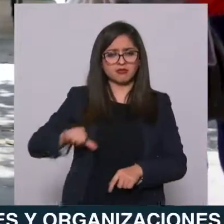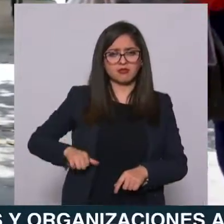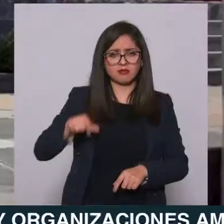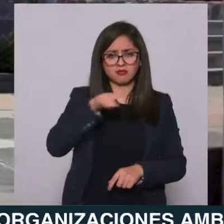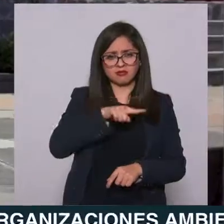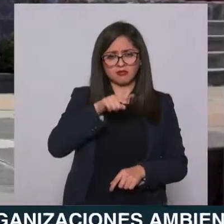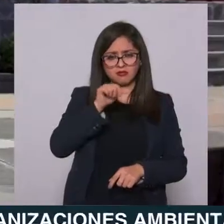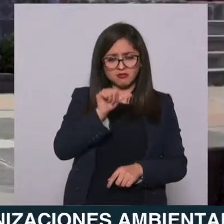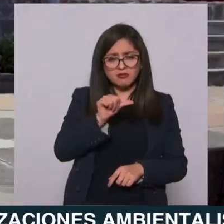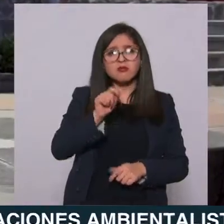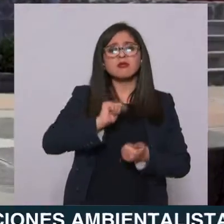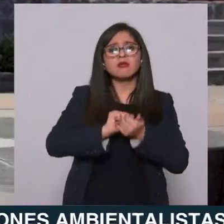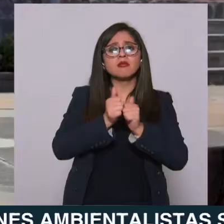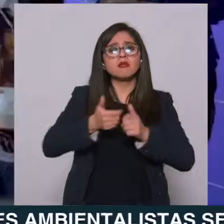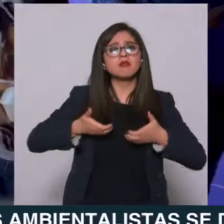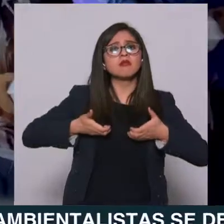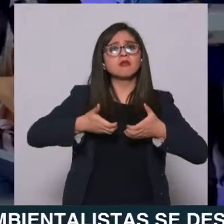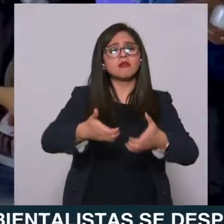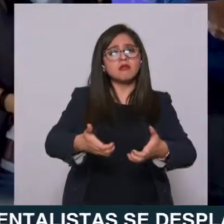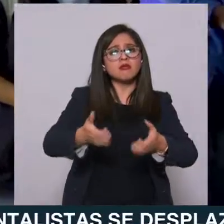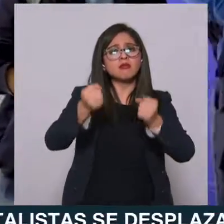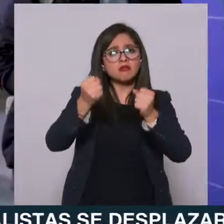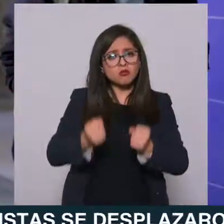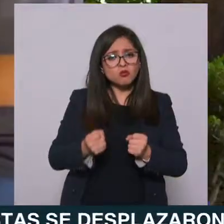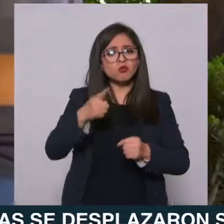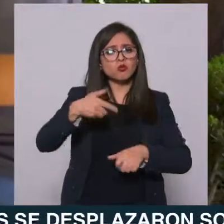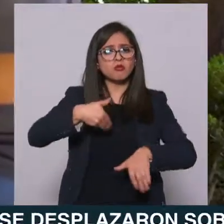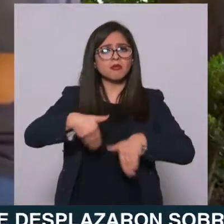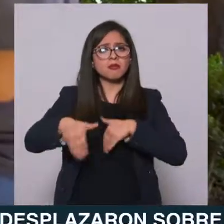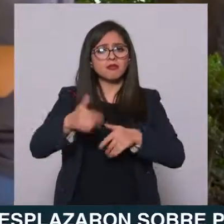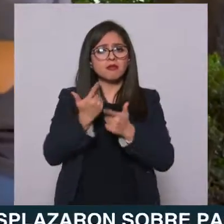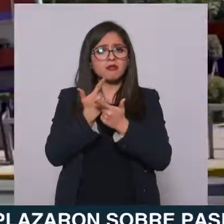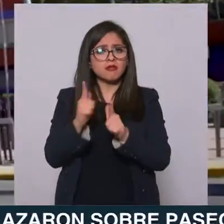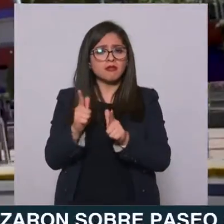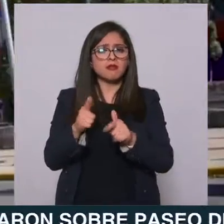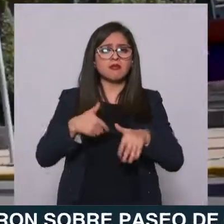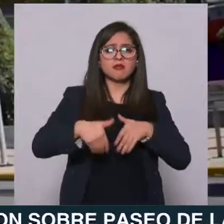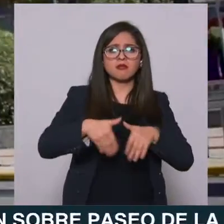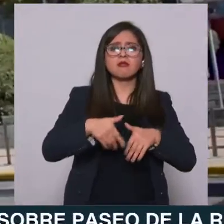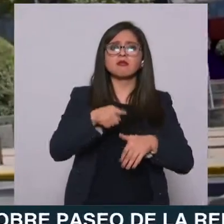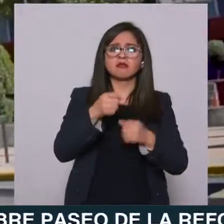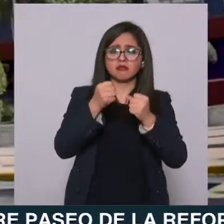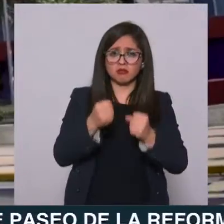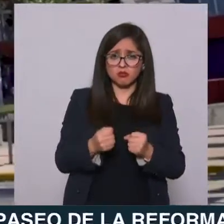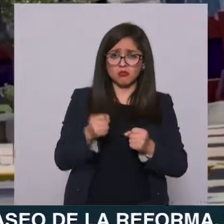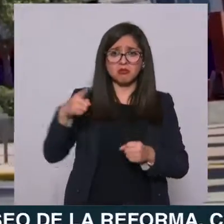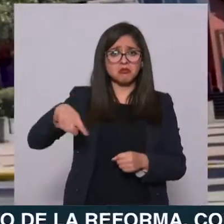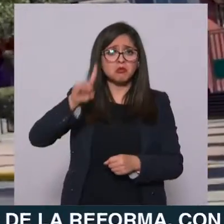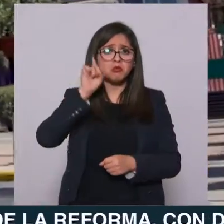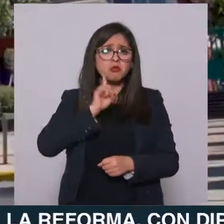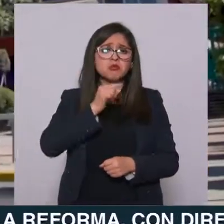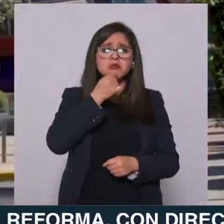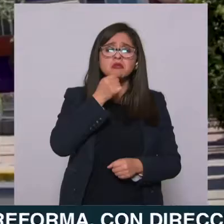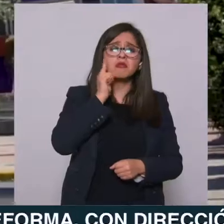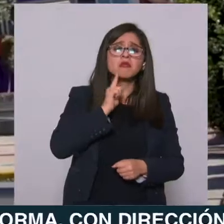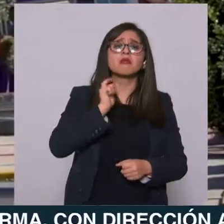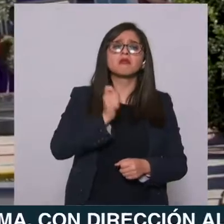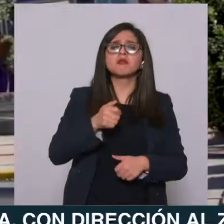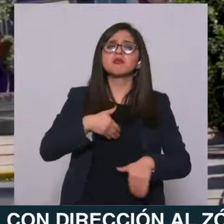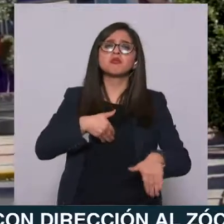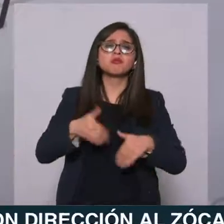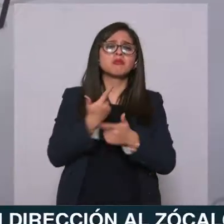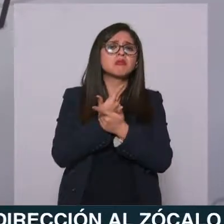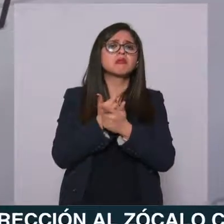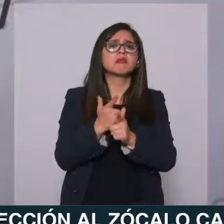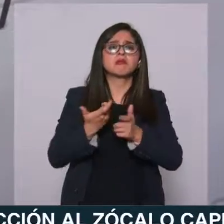implementan el programa Senderos Seguros, Camina Libre, Camina Segura. El objetivo es que las mujeres y niñas caminen confiadas y